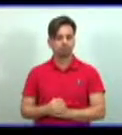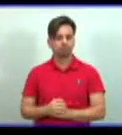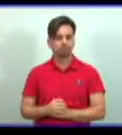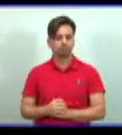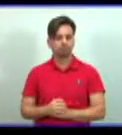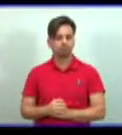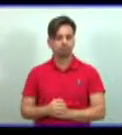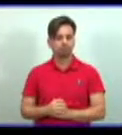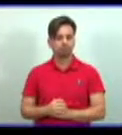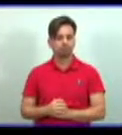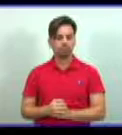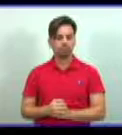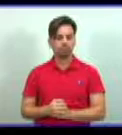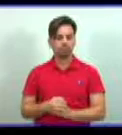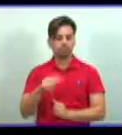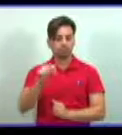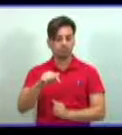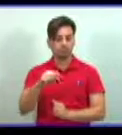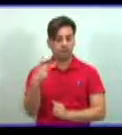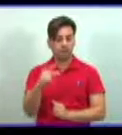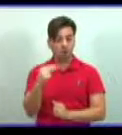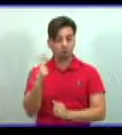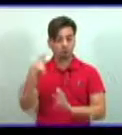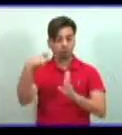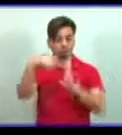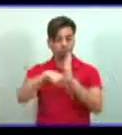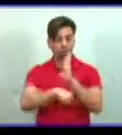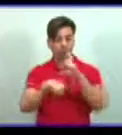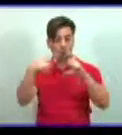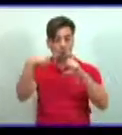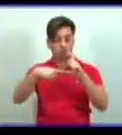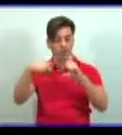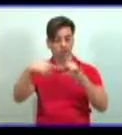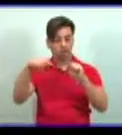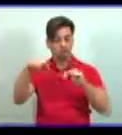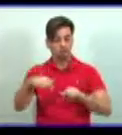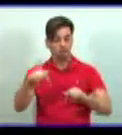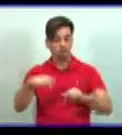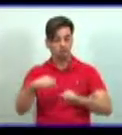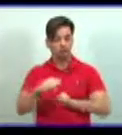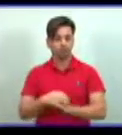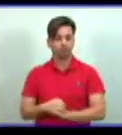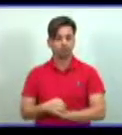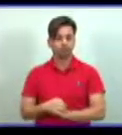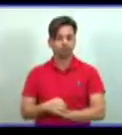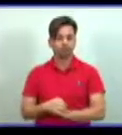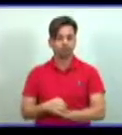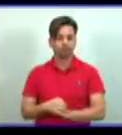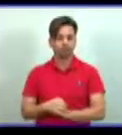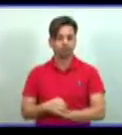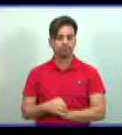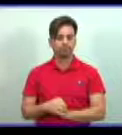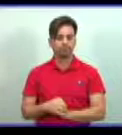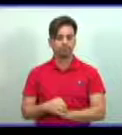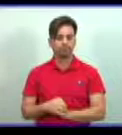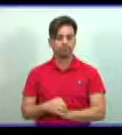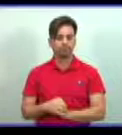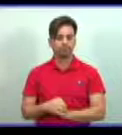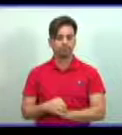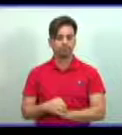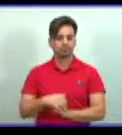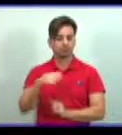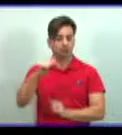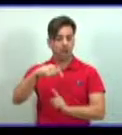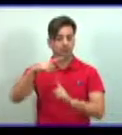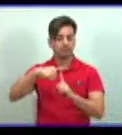los contenidos que hemos recibido en este encuentro y por supuesto lo que hemos recibido durante esta unidad de estudio, les propongo la siguiente